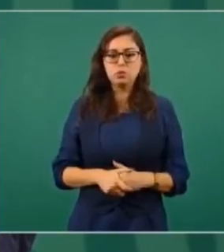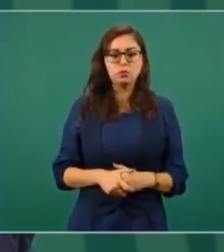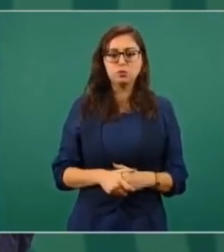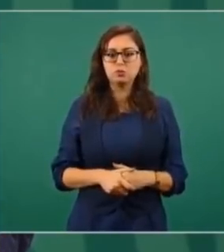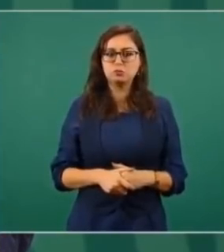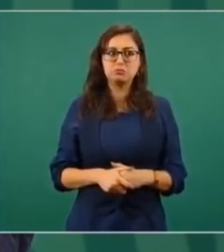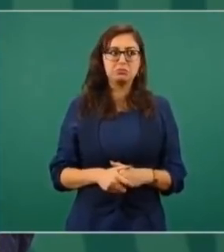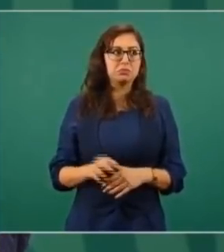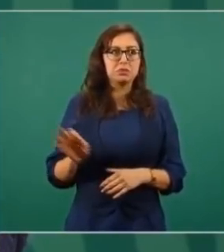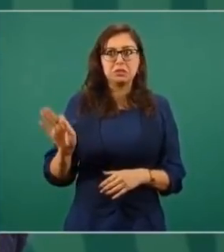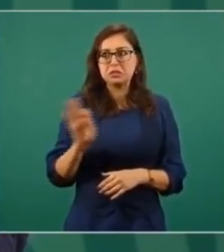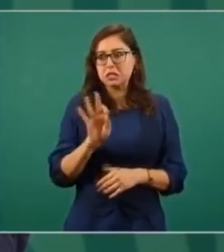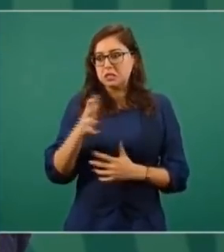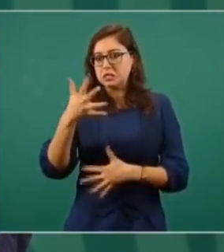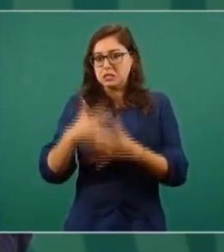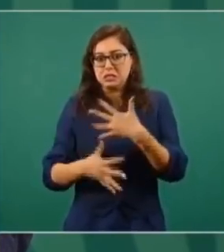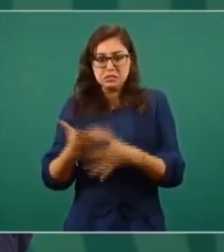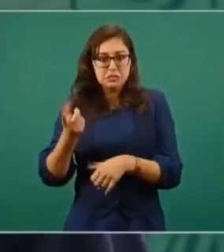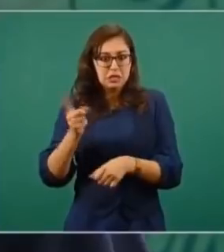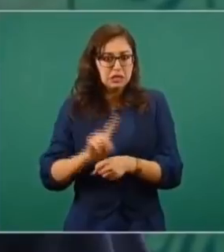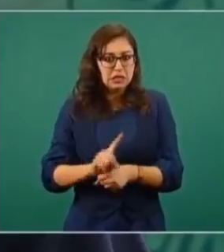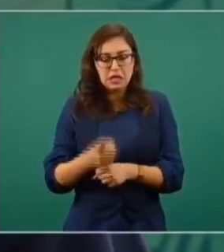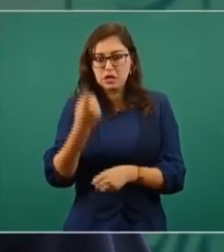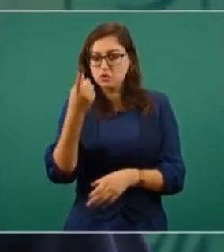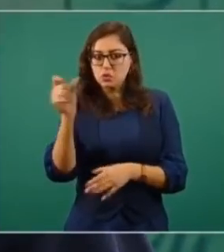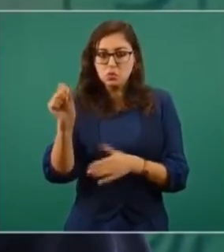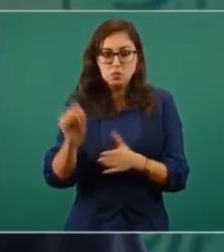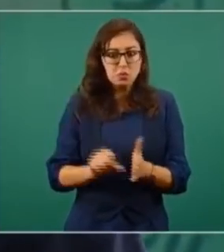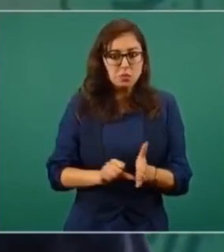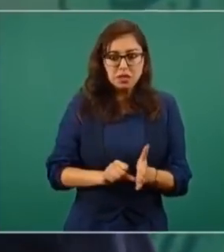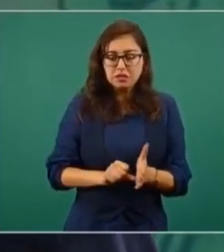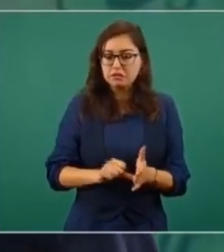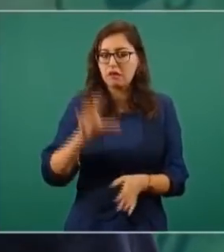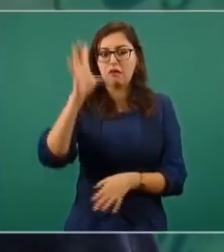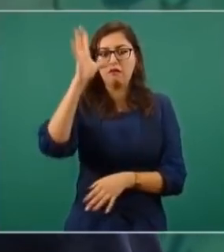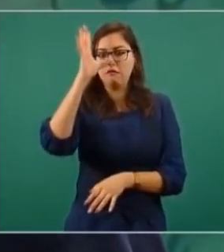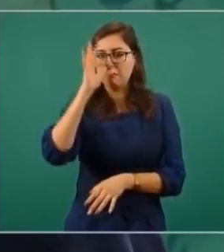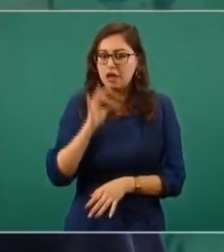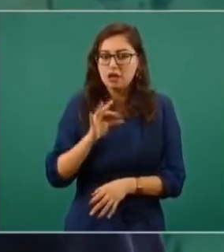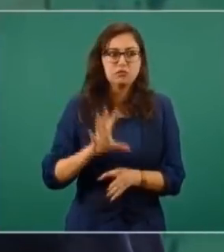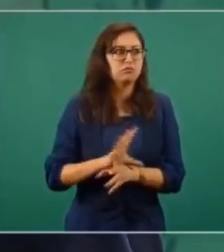Pues 15 días, un mes. En ese entonces,